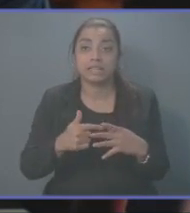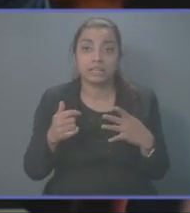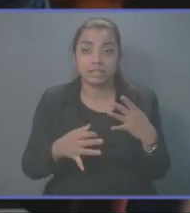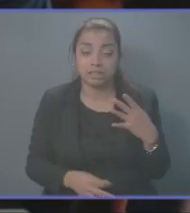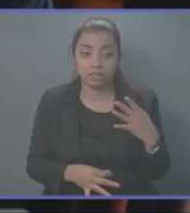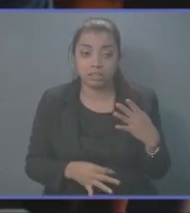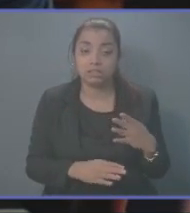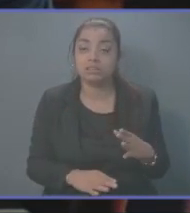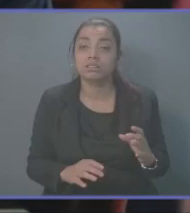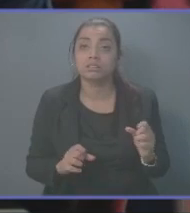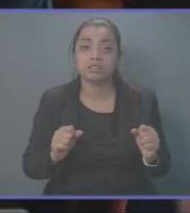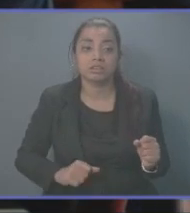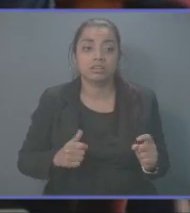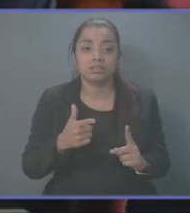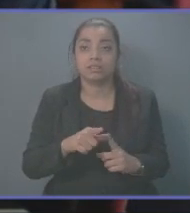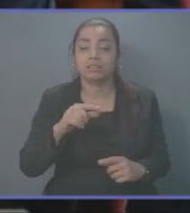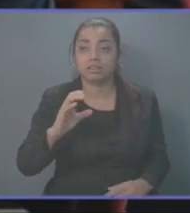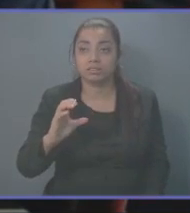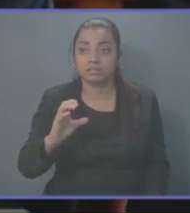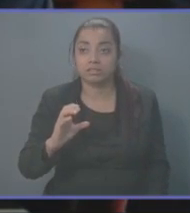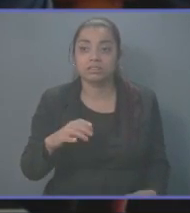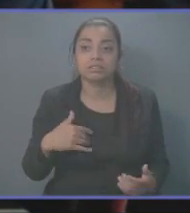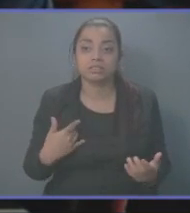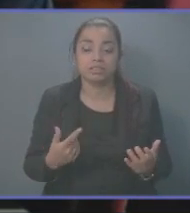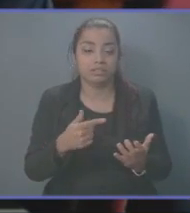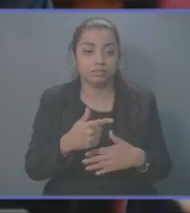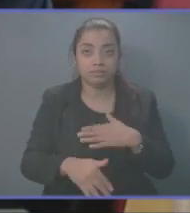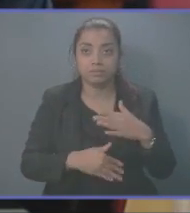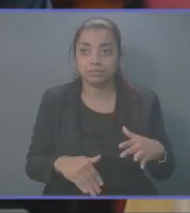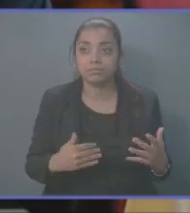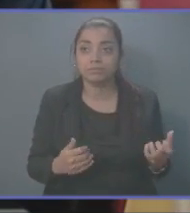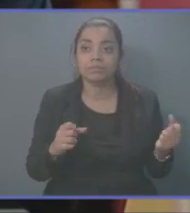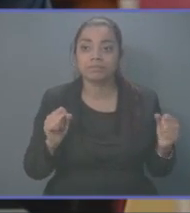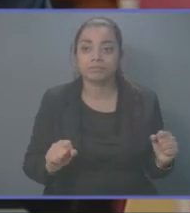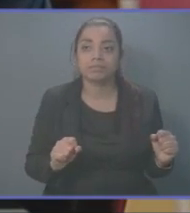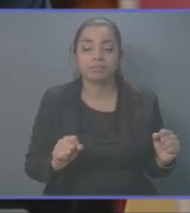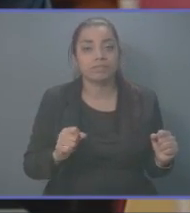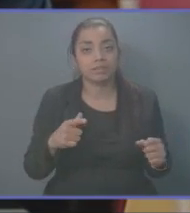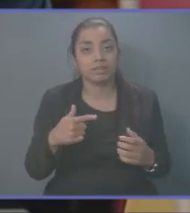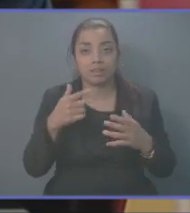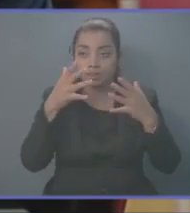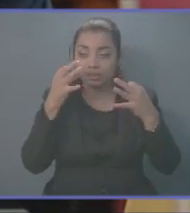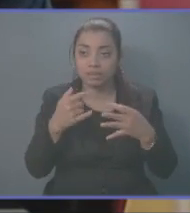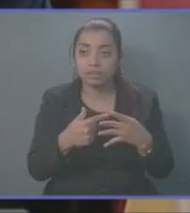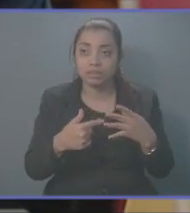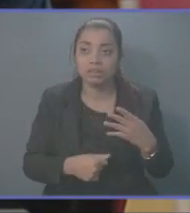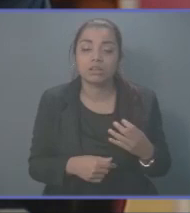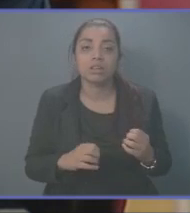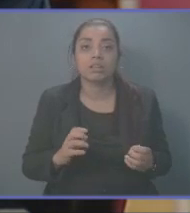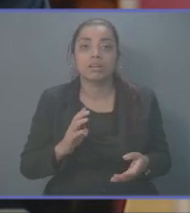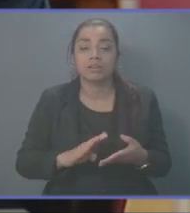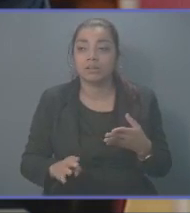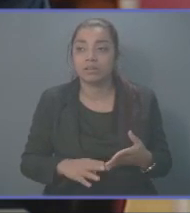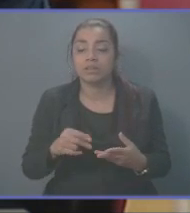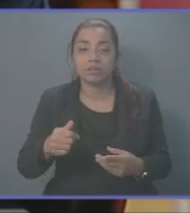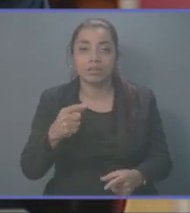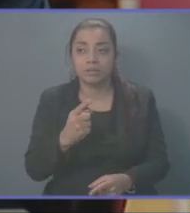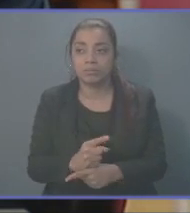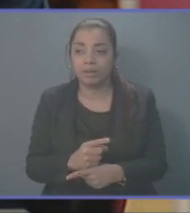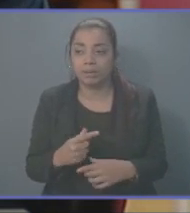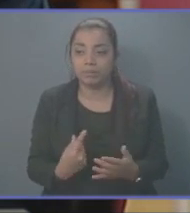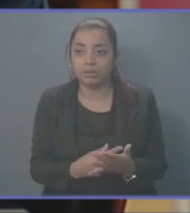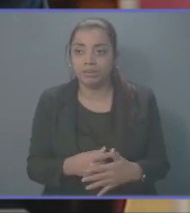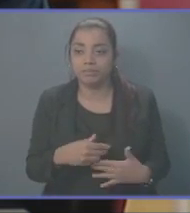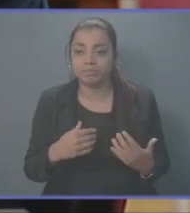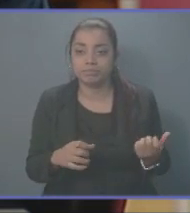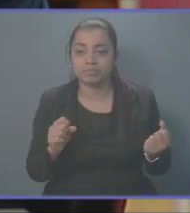aduaneras. C. Que hayan presentado declaraciones de mercancía con liquidación incorrecta de los derechos